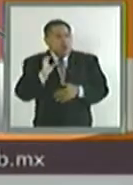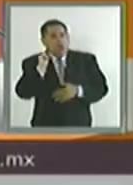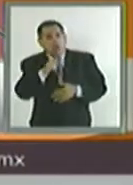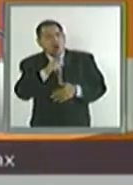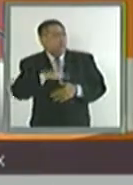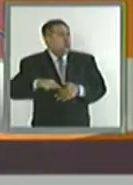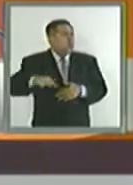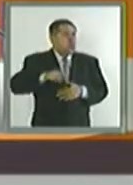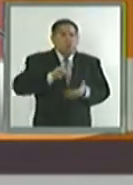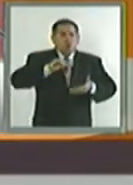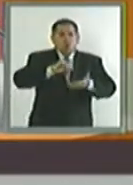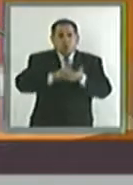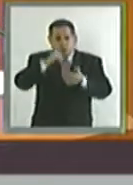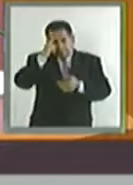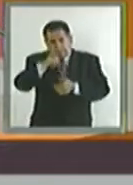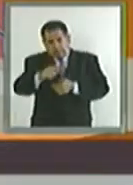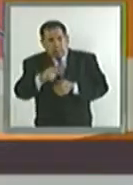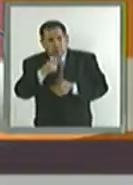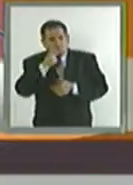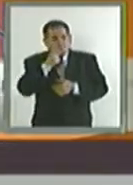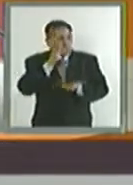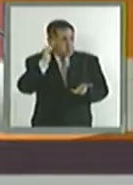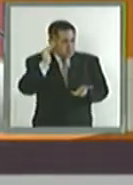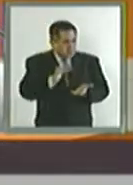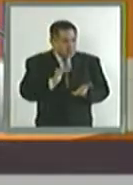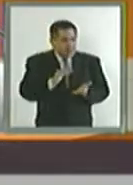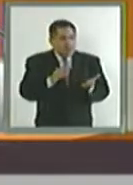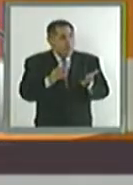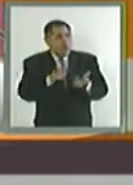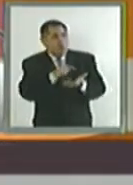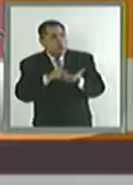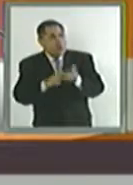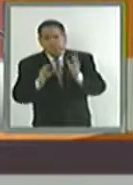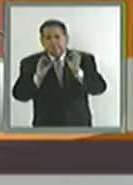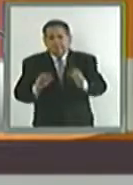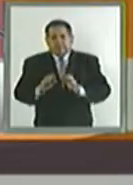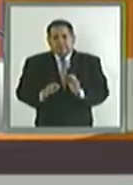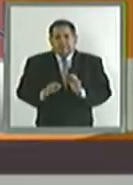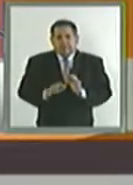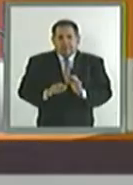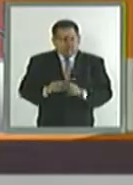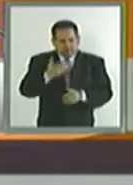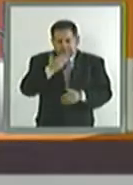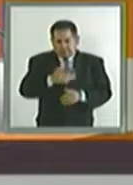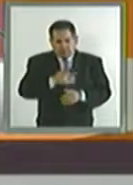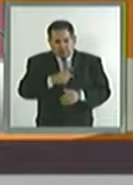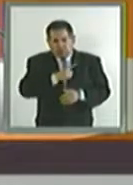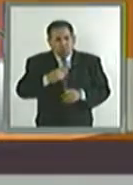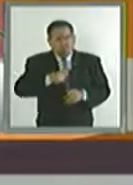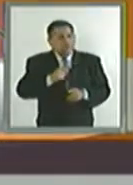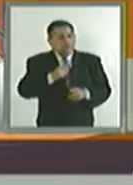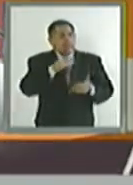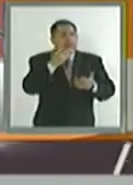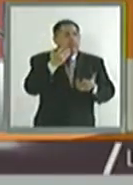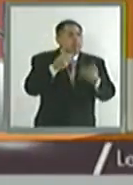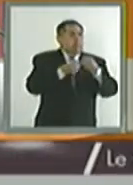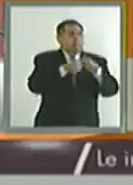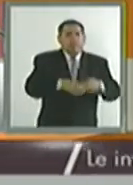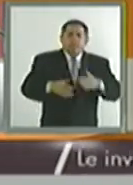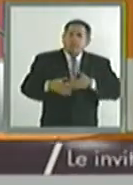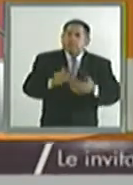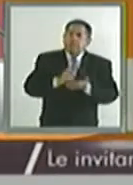limitante que se imponga para inhibir el consumo de tabaco en lugares públicos no vulnera la garantía de igualdad de